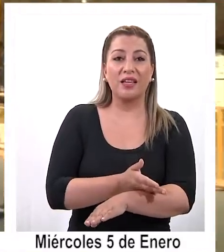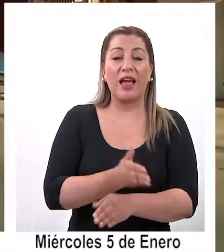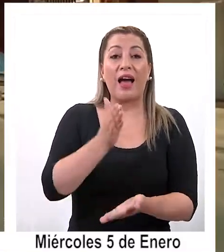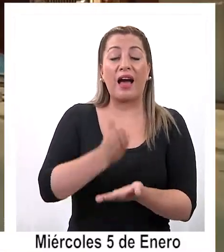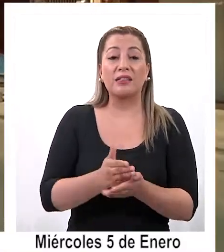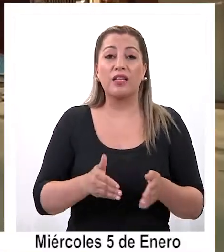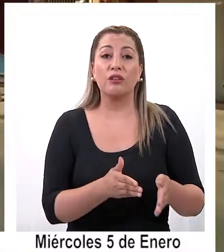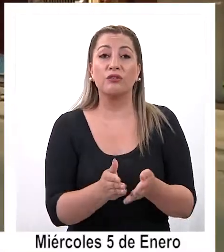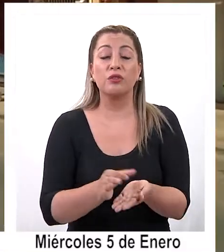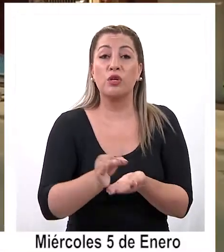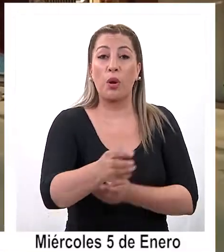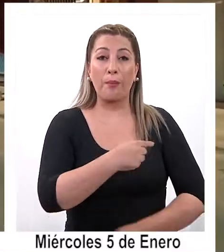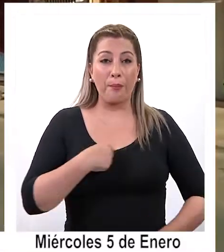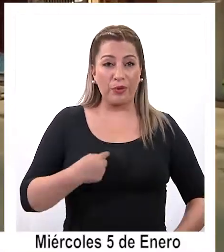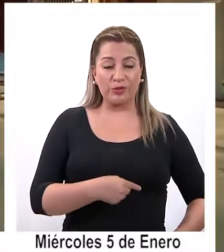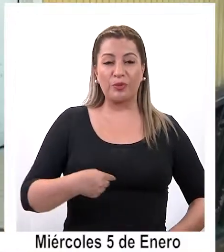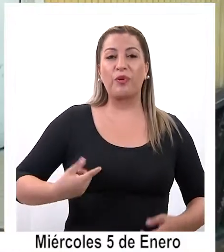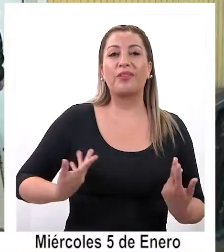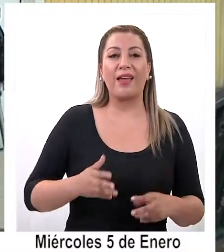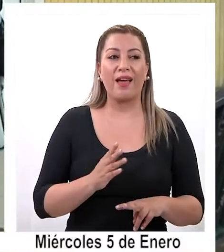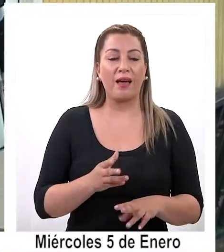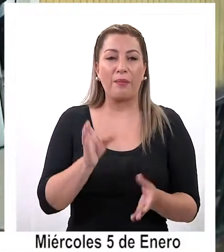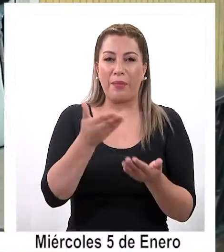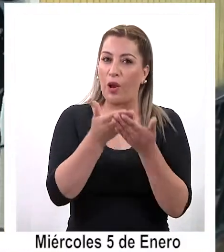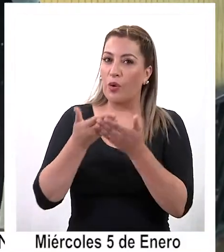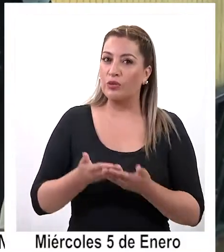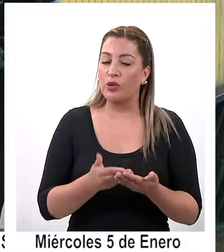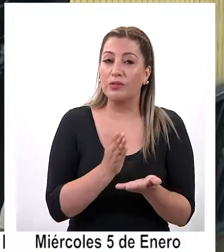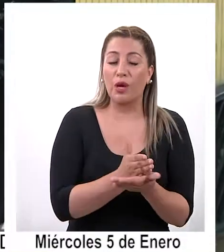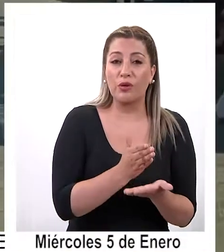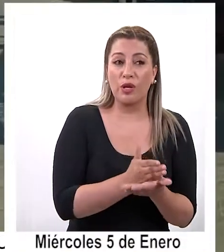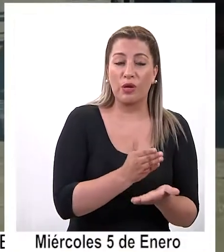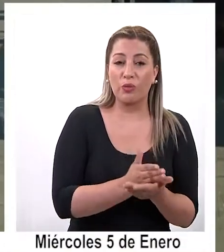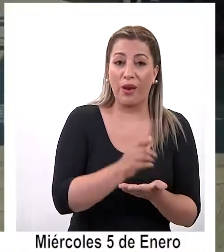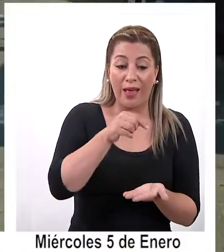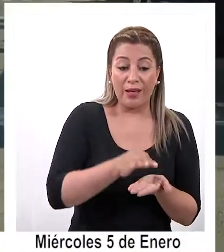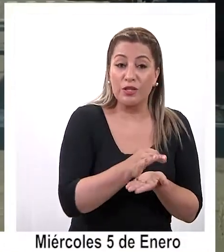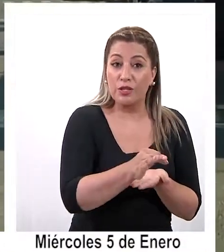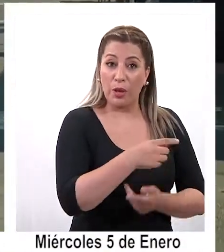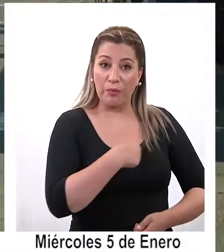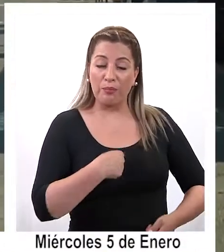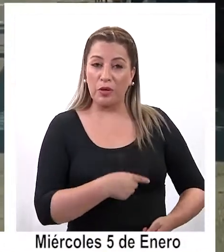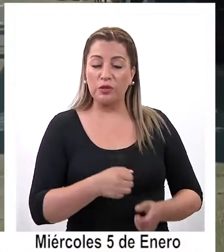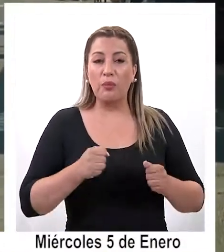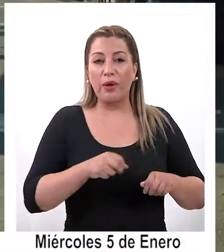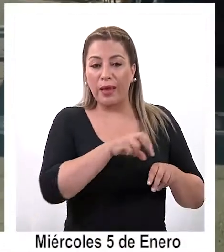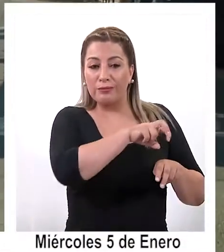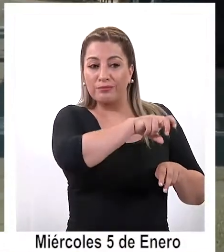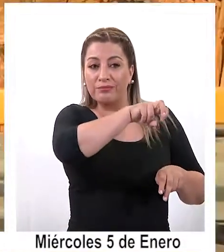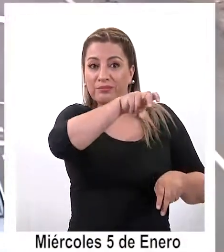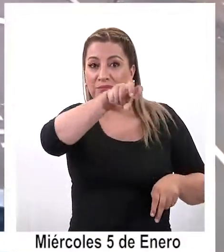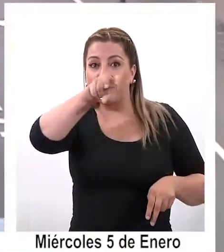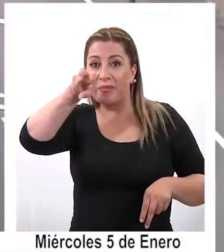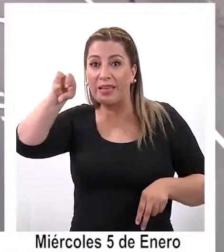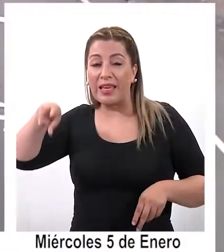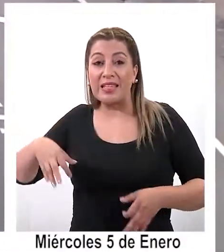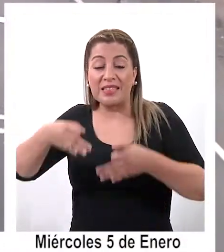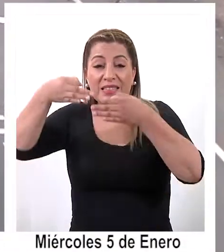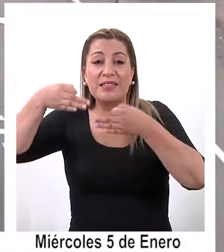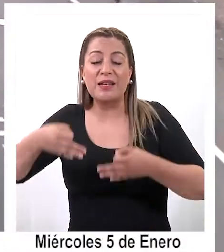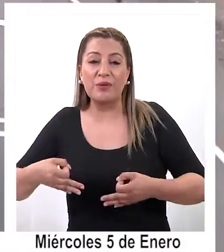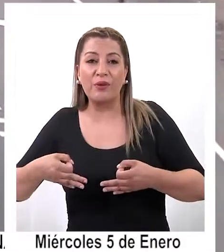Pozo Almonte, donde servirá para que los alumnos de un colegio de esa comuna puedan cruzar con seguridad